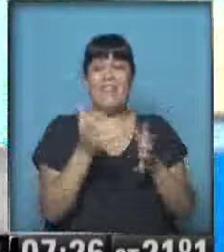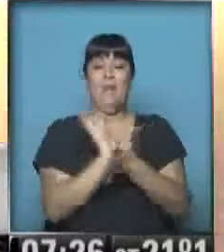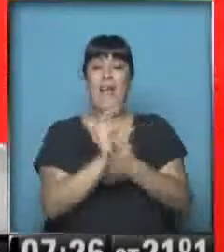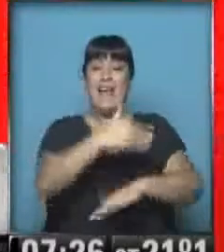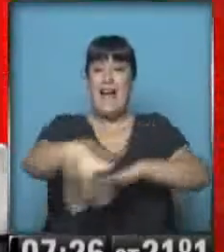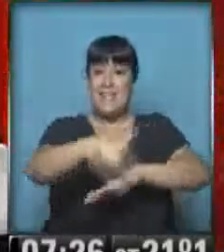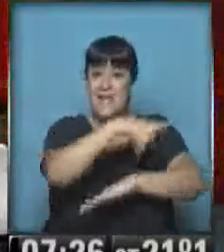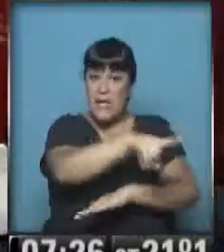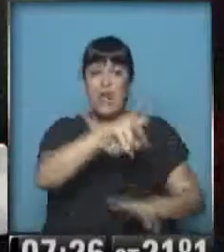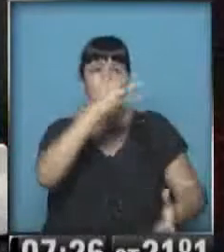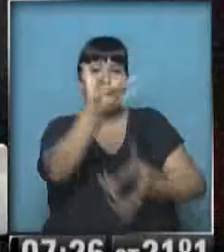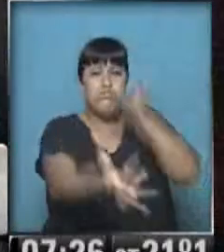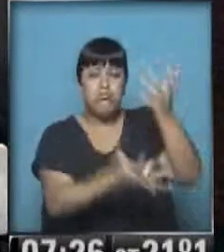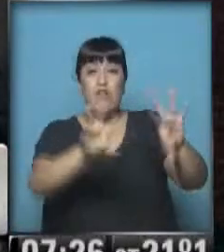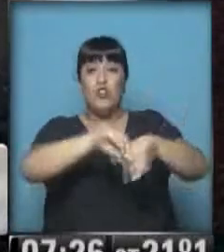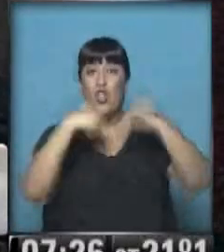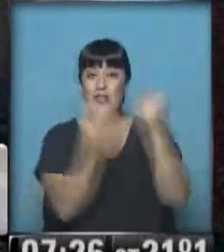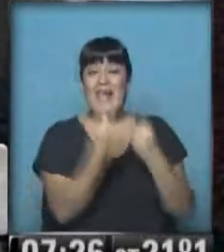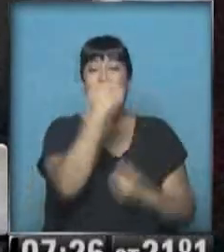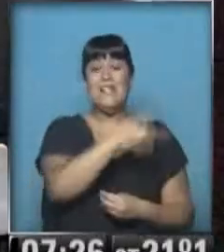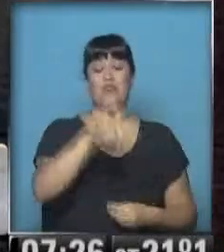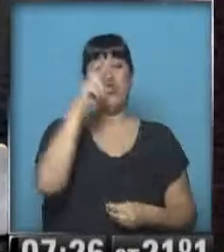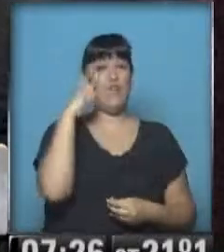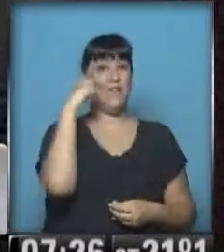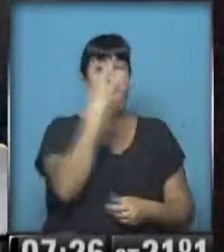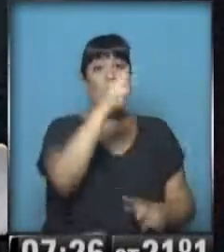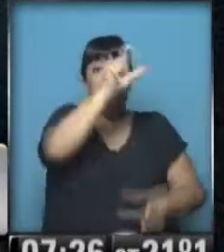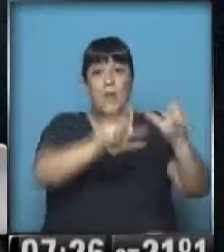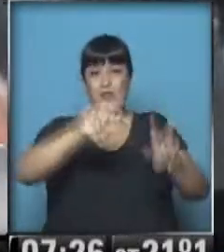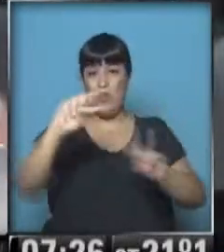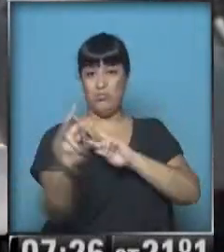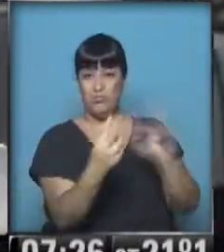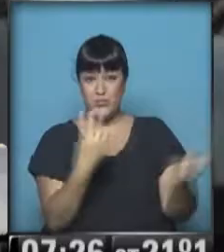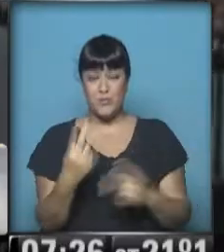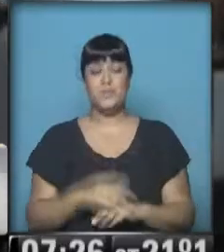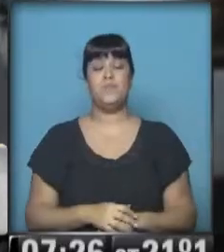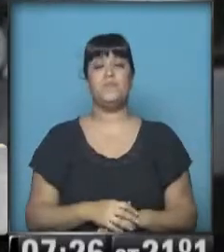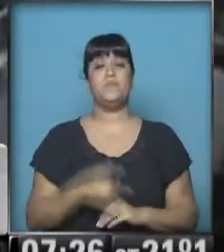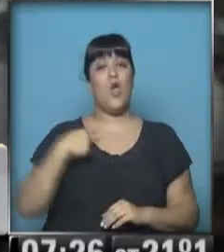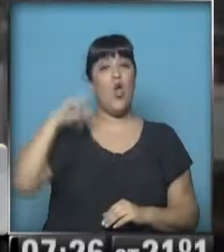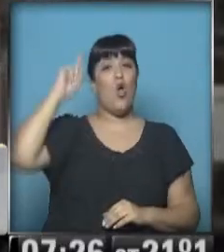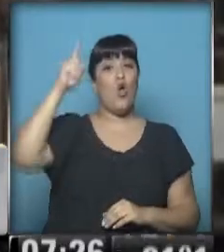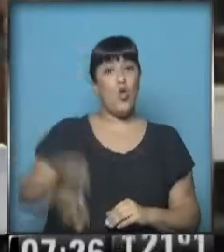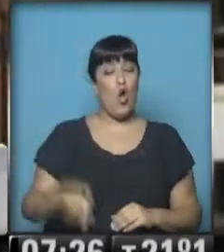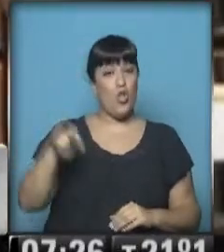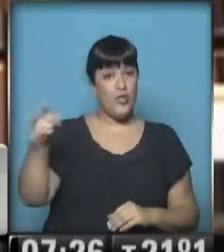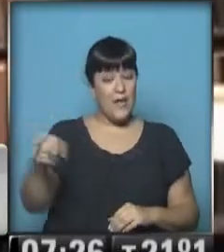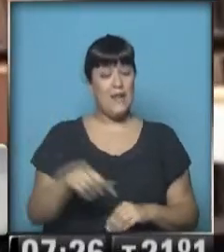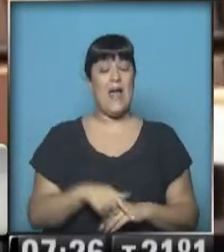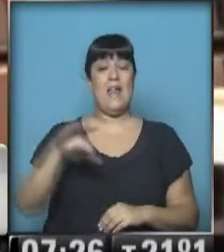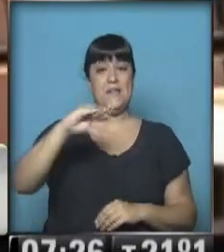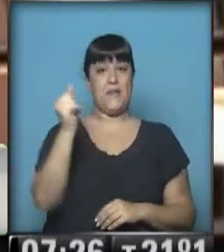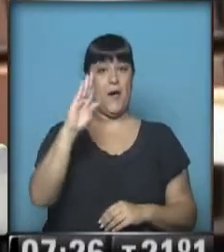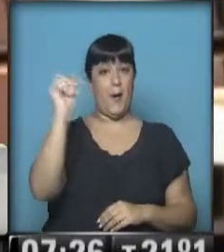incendio dejó un saldo de 194 muertos. Condenar a Omar Emir